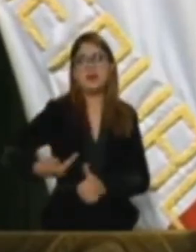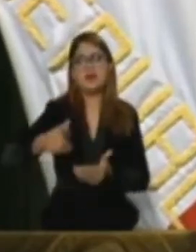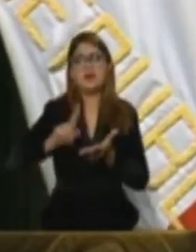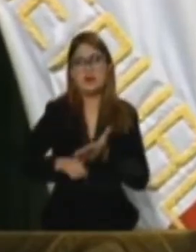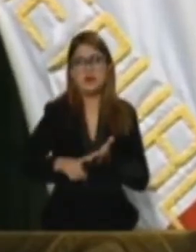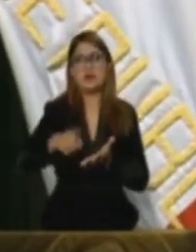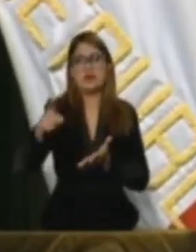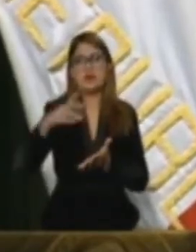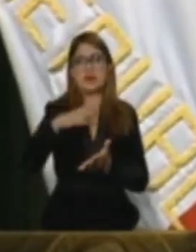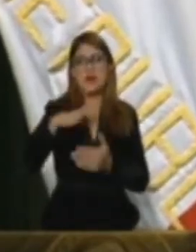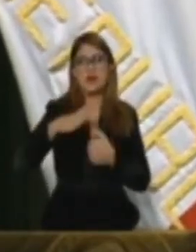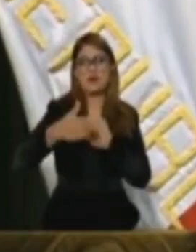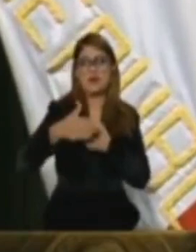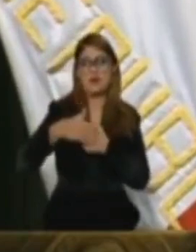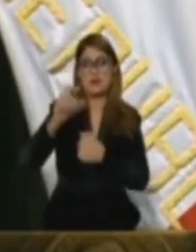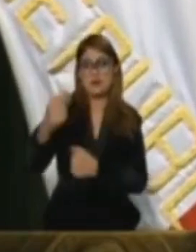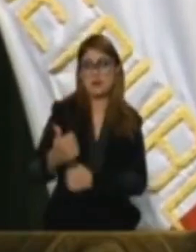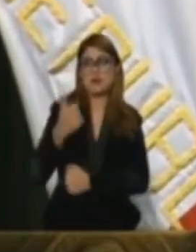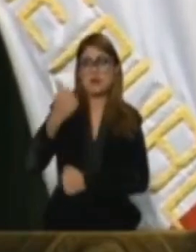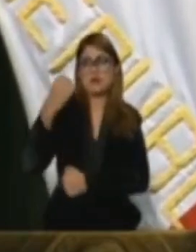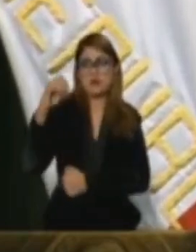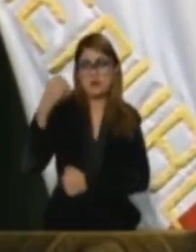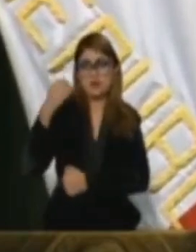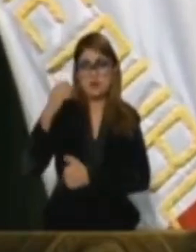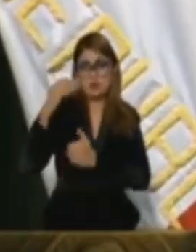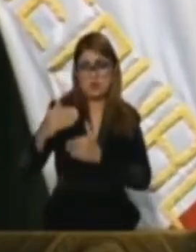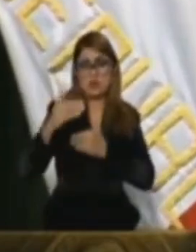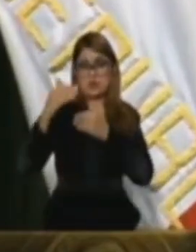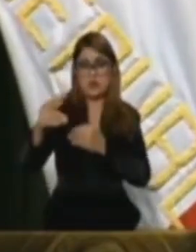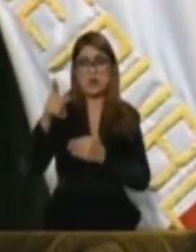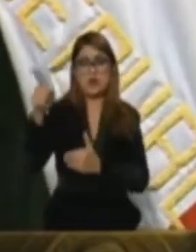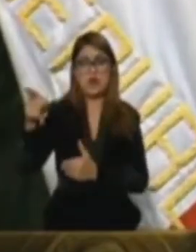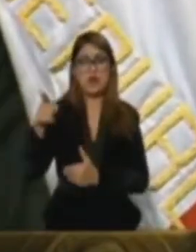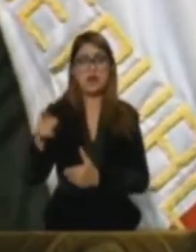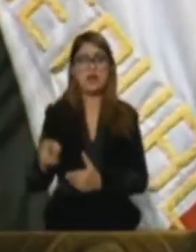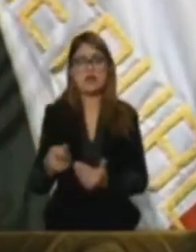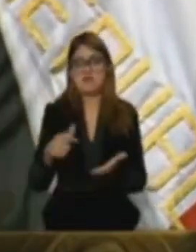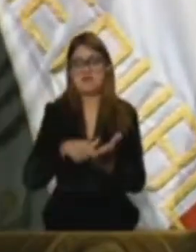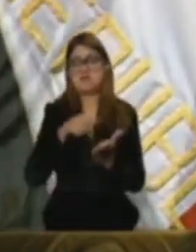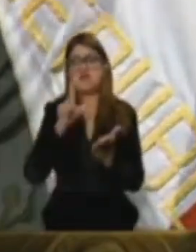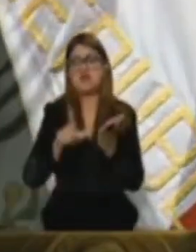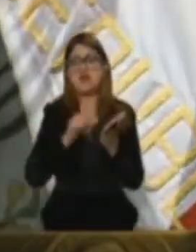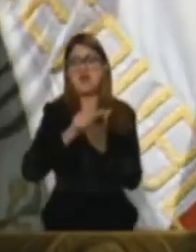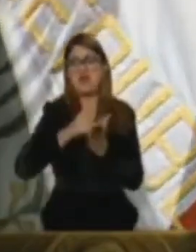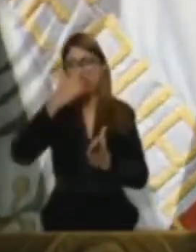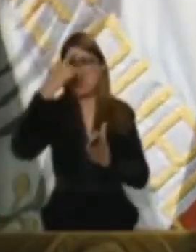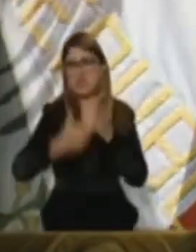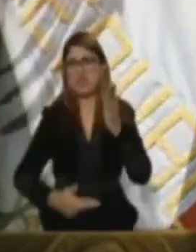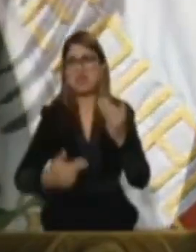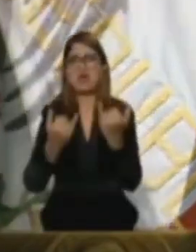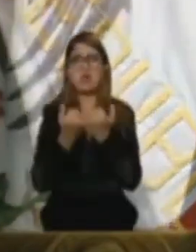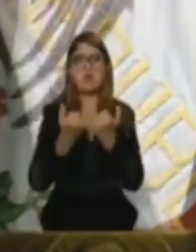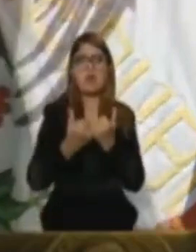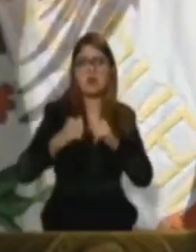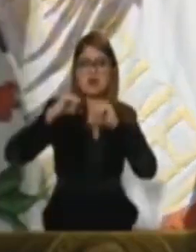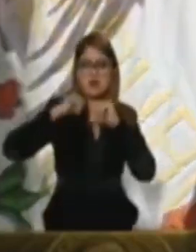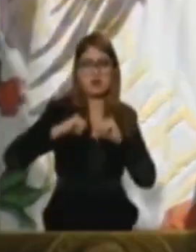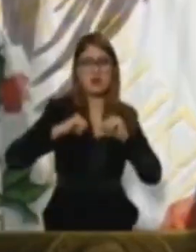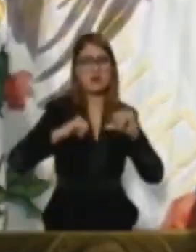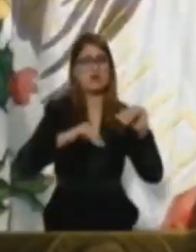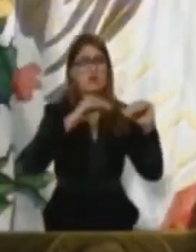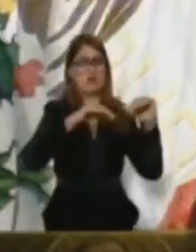elecciones anunciadas para el 26 de octubre próximo, no ha vacilado en violar la soberanía de la mayor parte de los